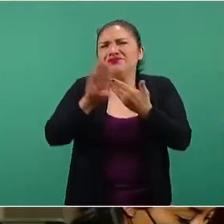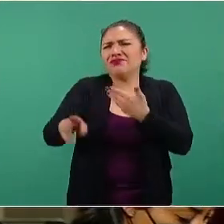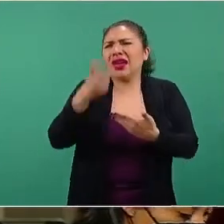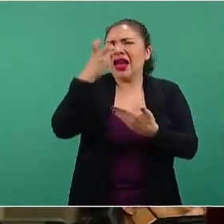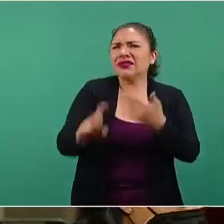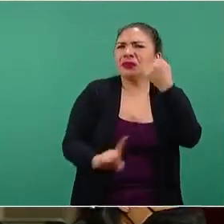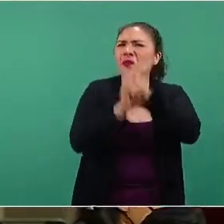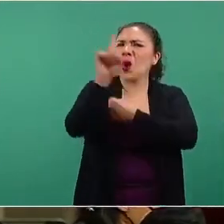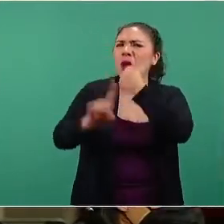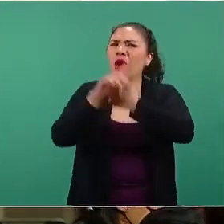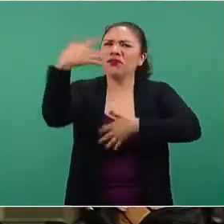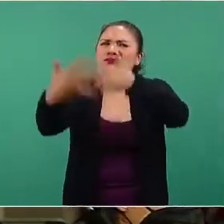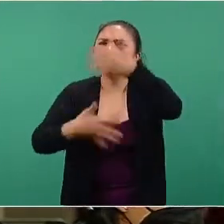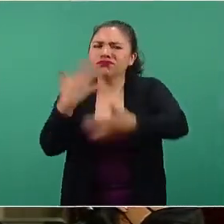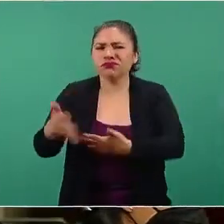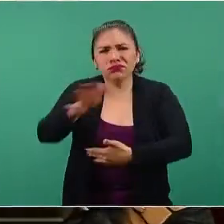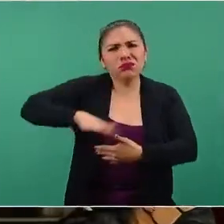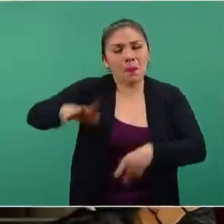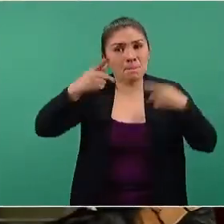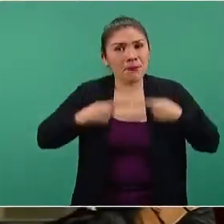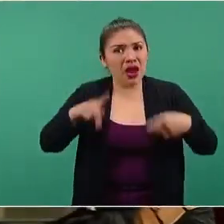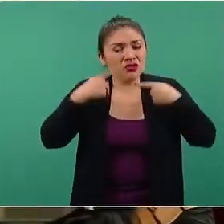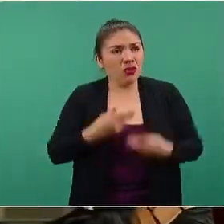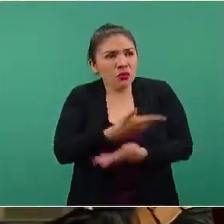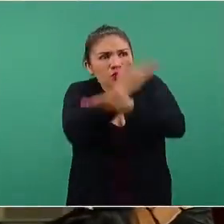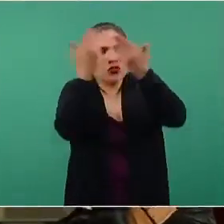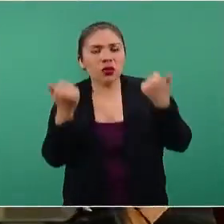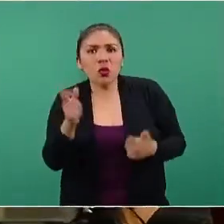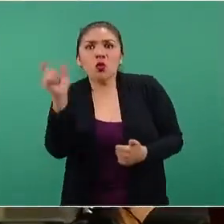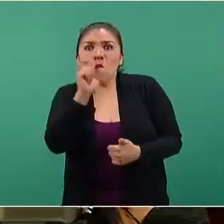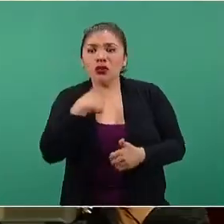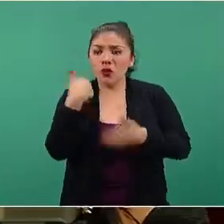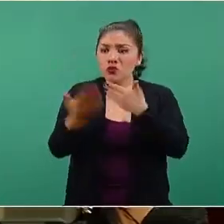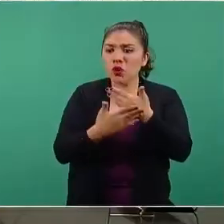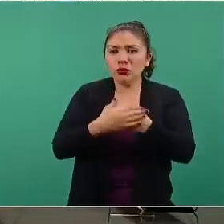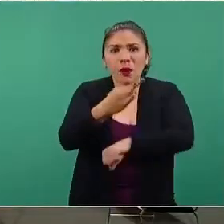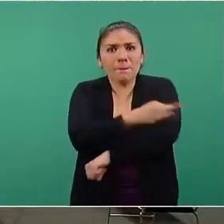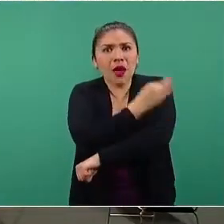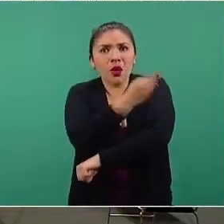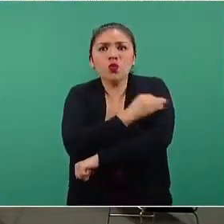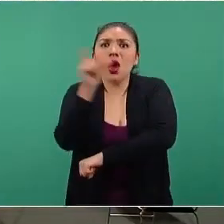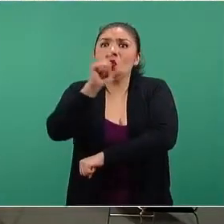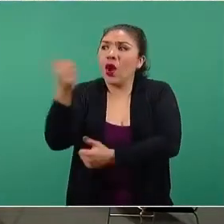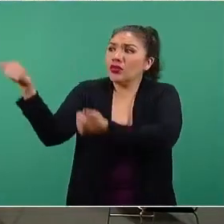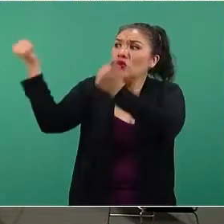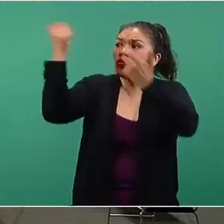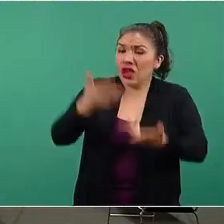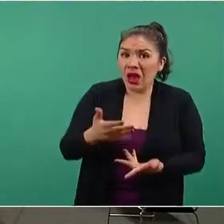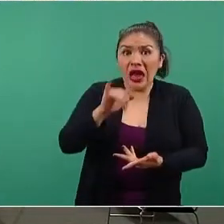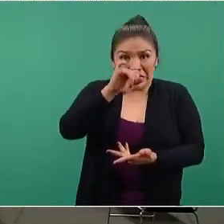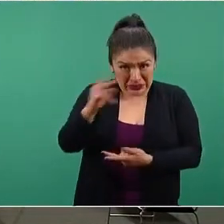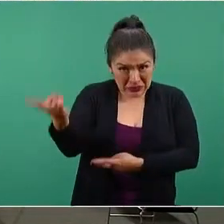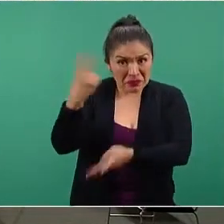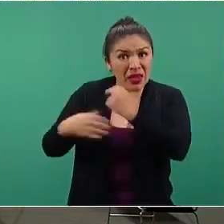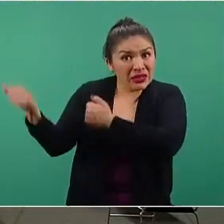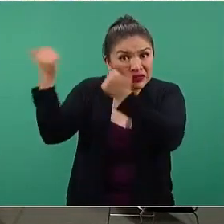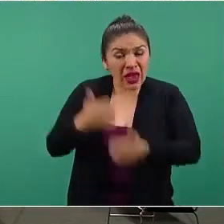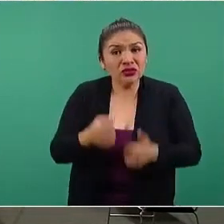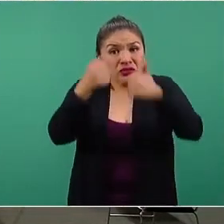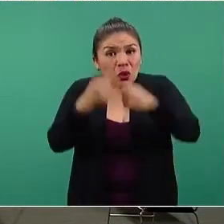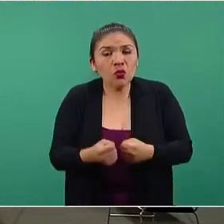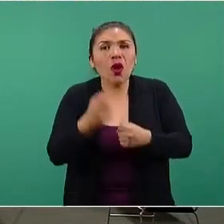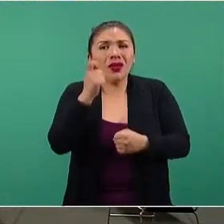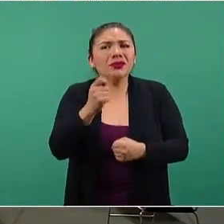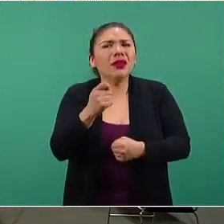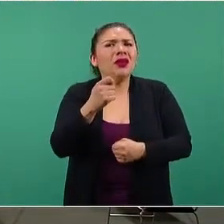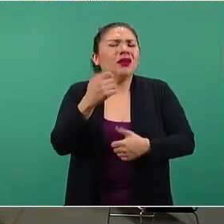de situaciones donde la población no sabe cuándo la van a vacunar, cuándo le va a llegar la vacuna, si le va a llegar la vacuna, y se dan sucesos